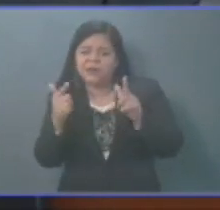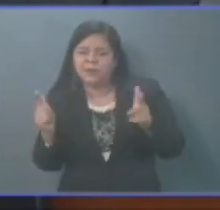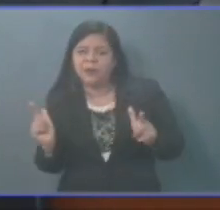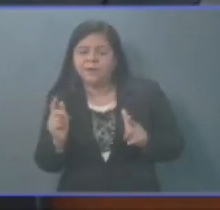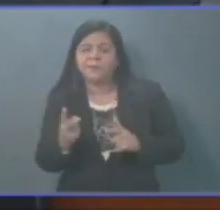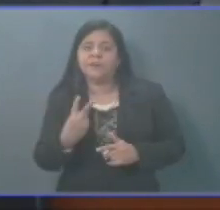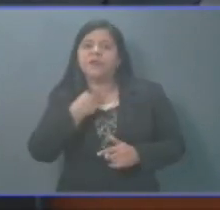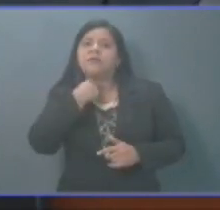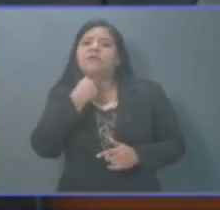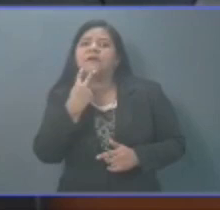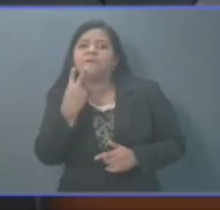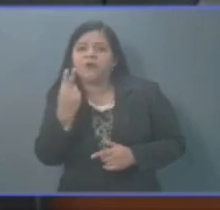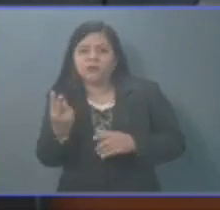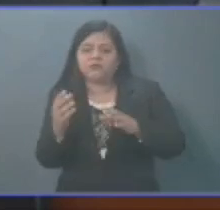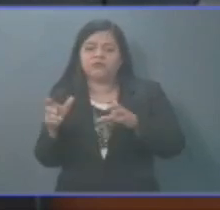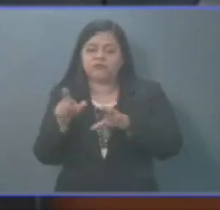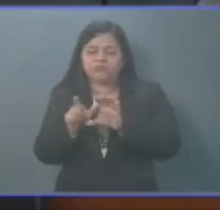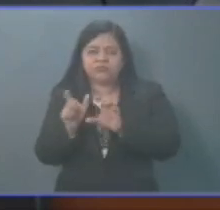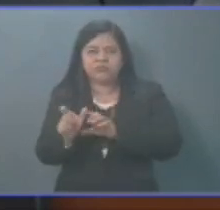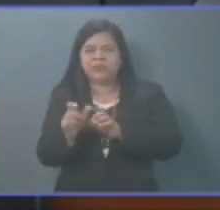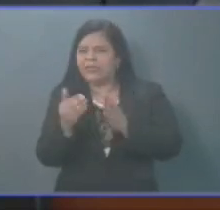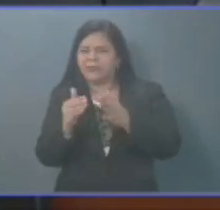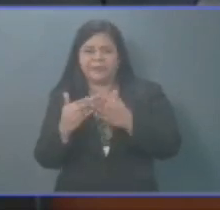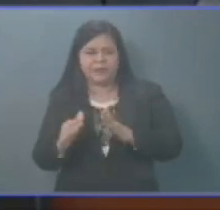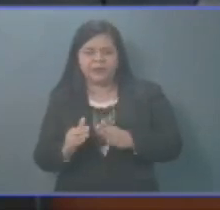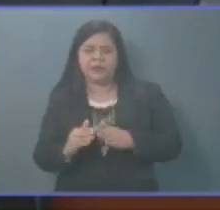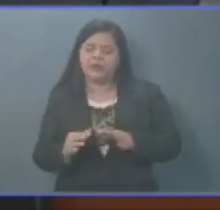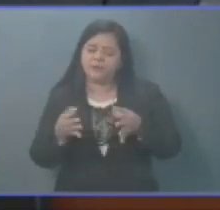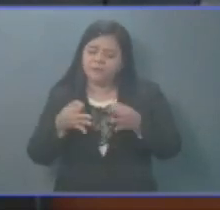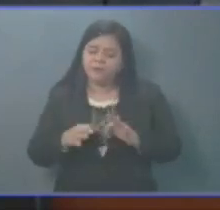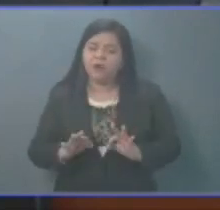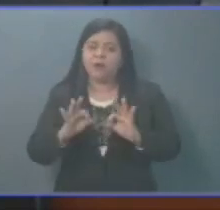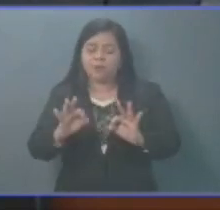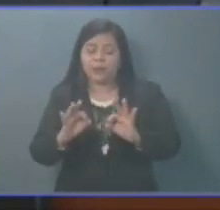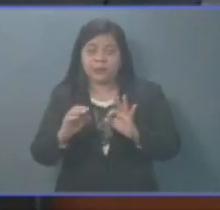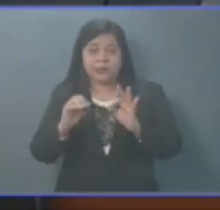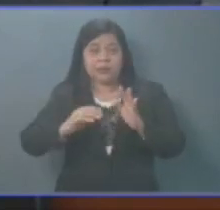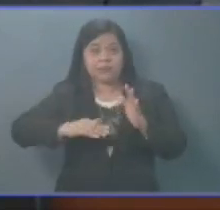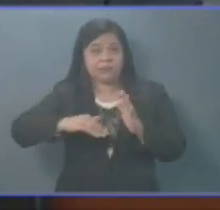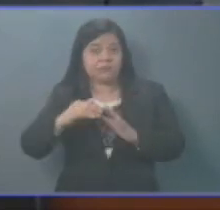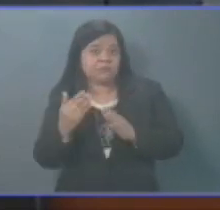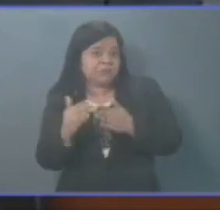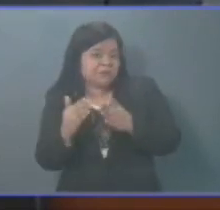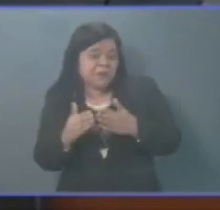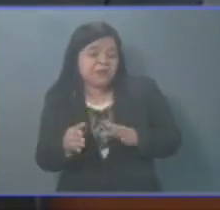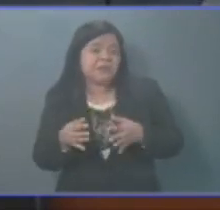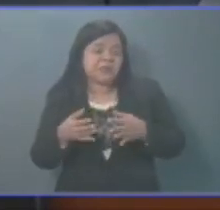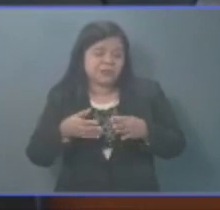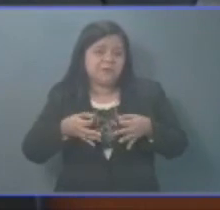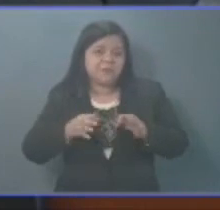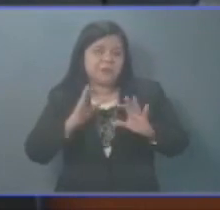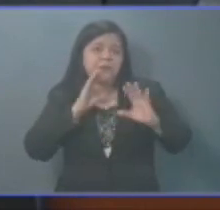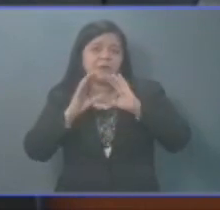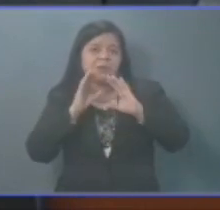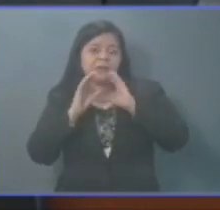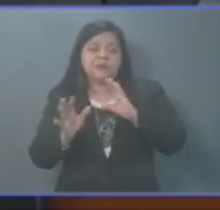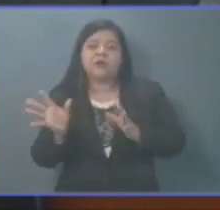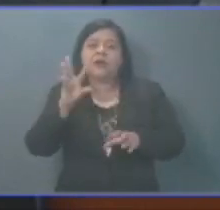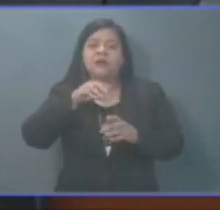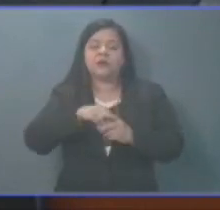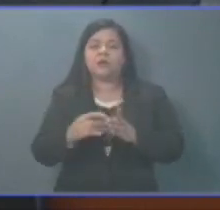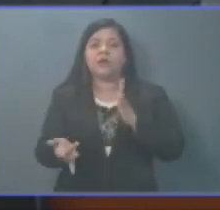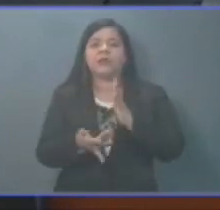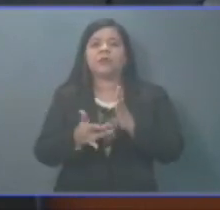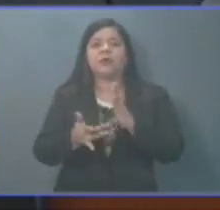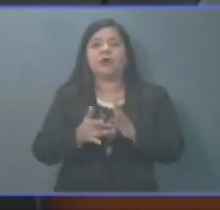voz digitalizada y otros modos, medios y formatos aumentativos o alternativos de comunicación, incluida la tecnología